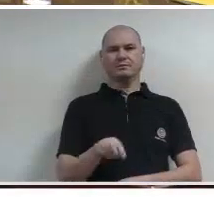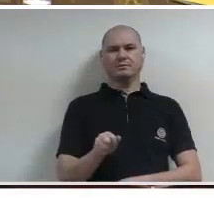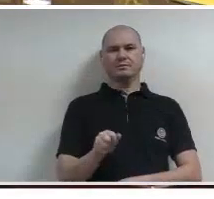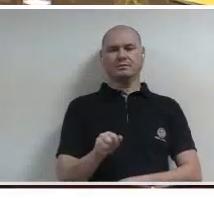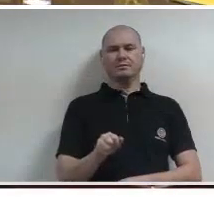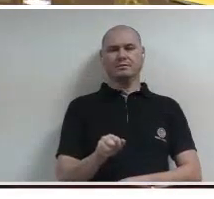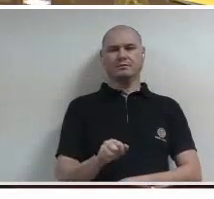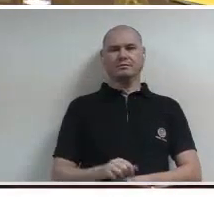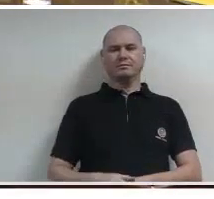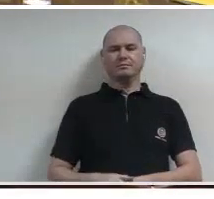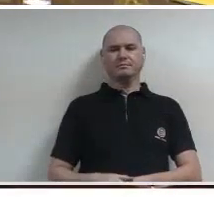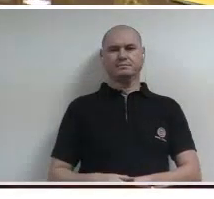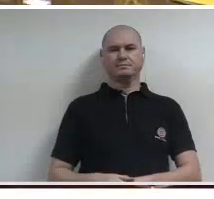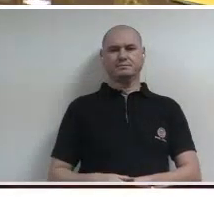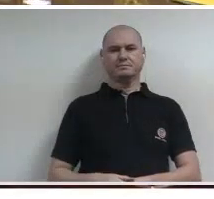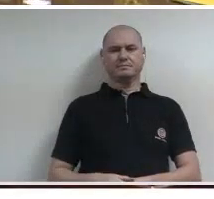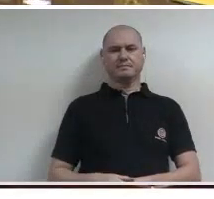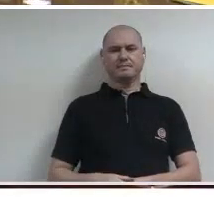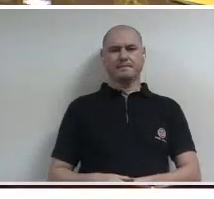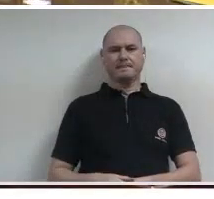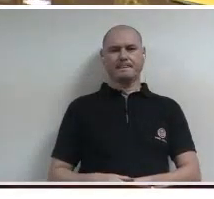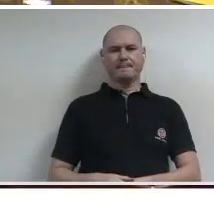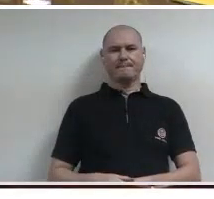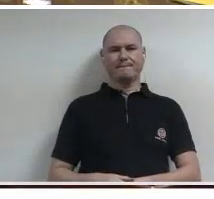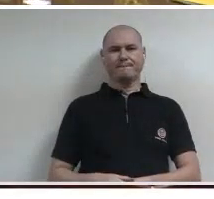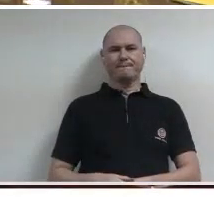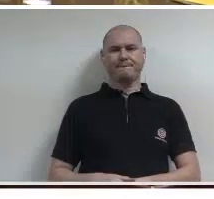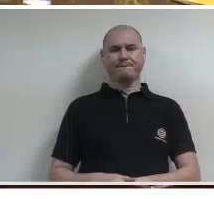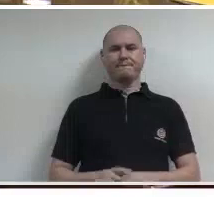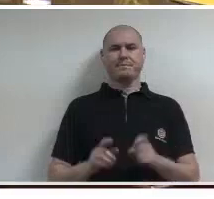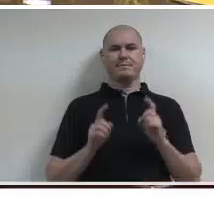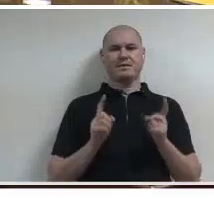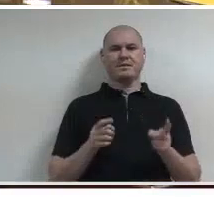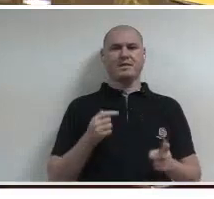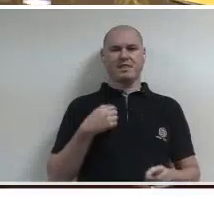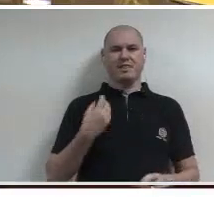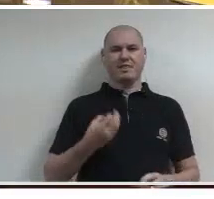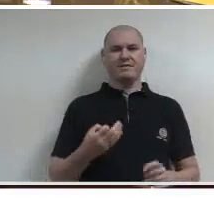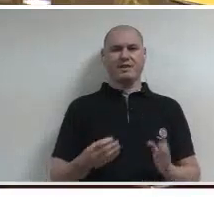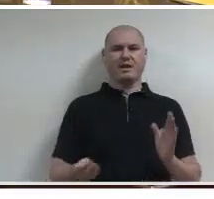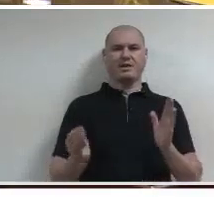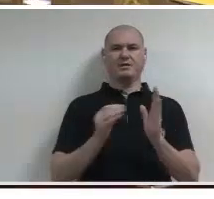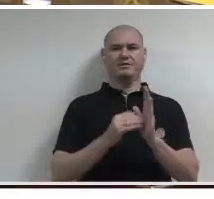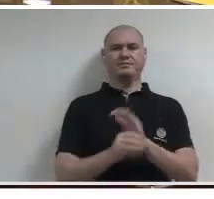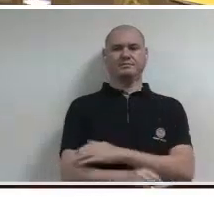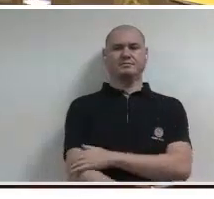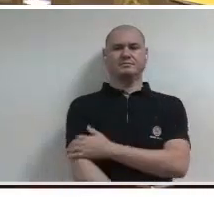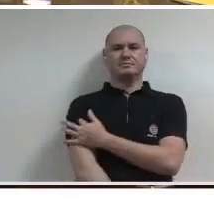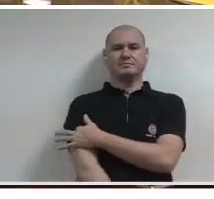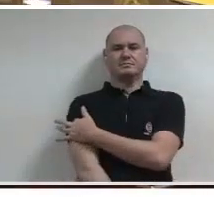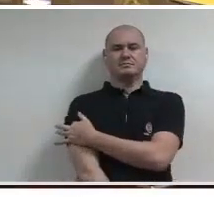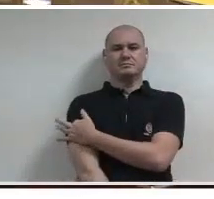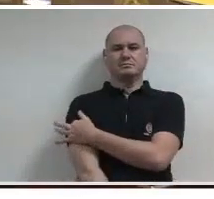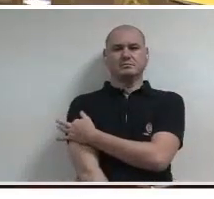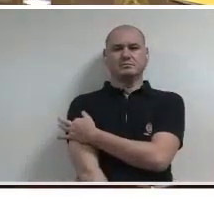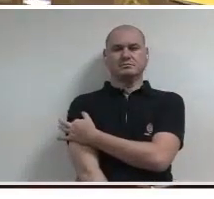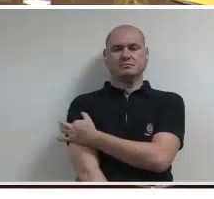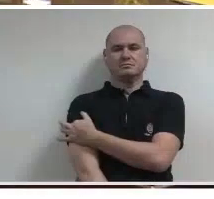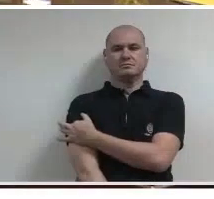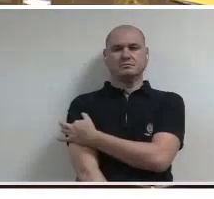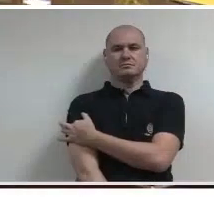moirú, ministro Jiménez, ñambo tobega tu, ñambo tobega en acoa.